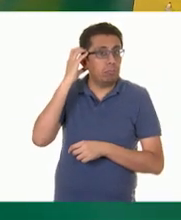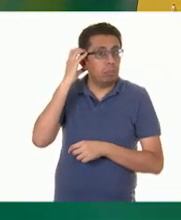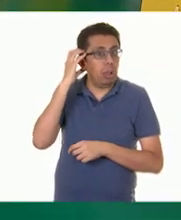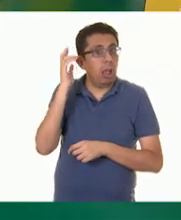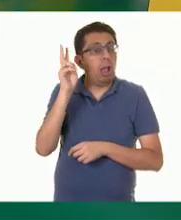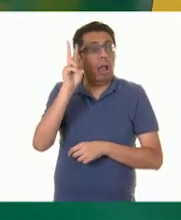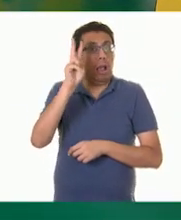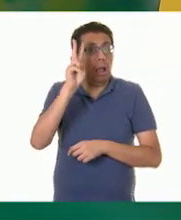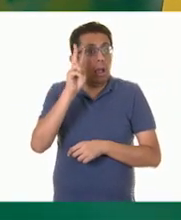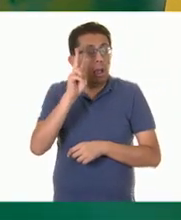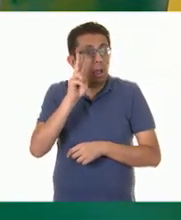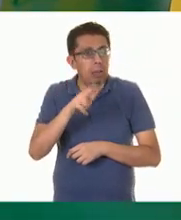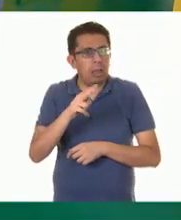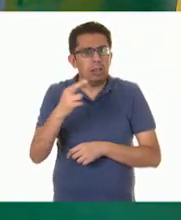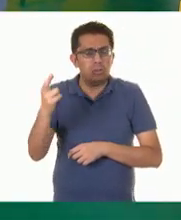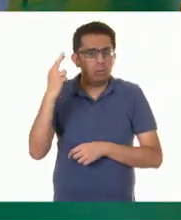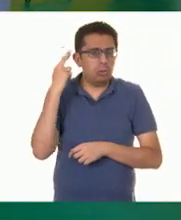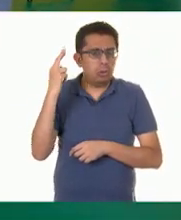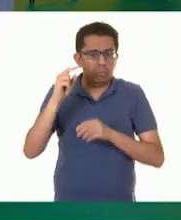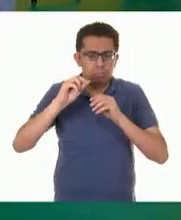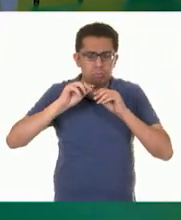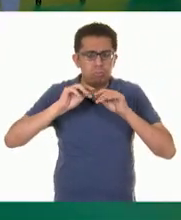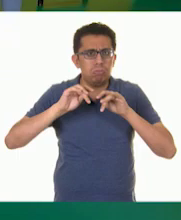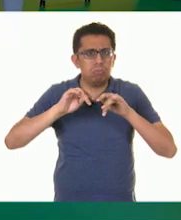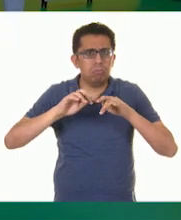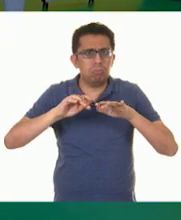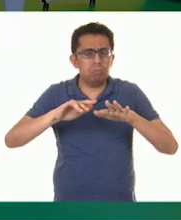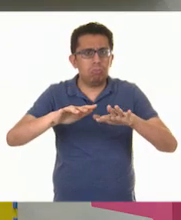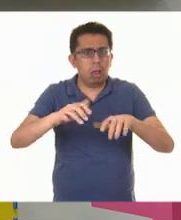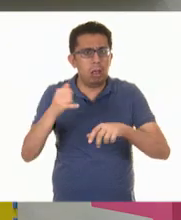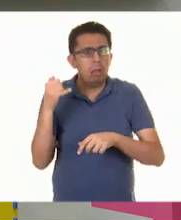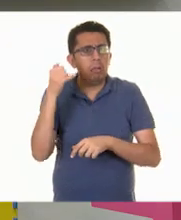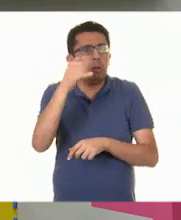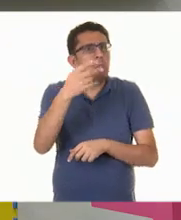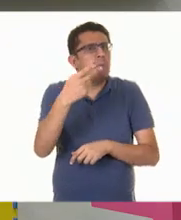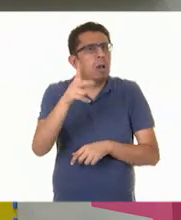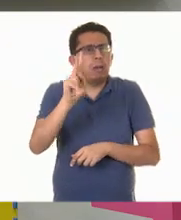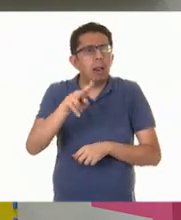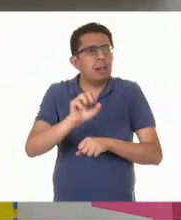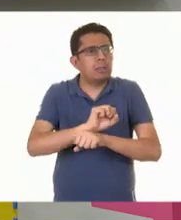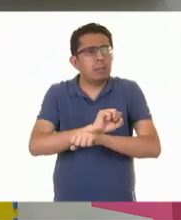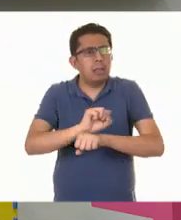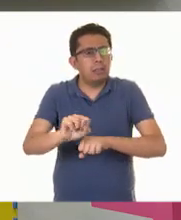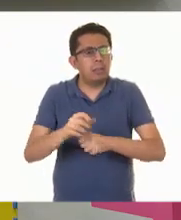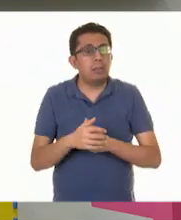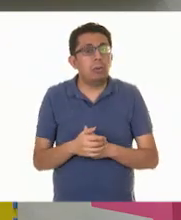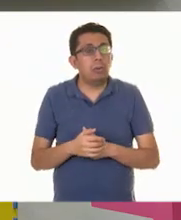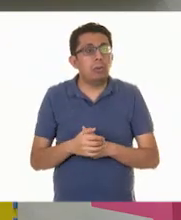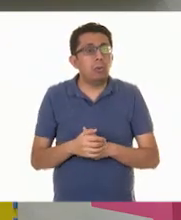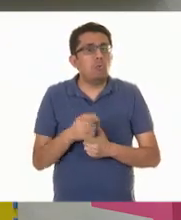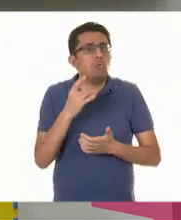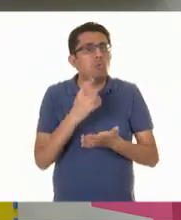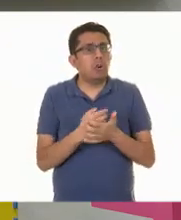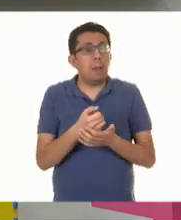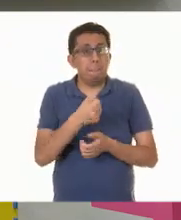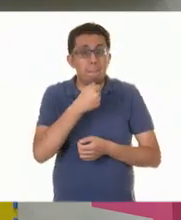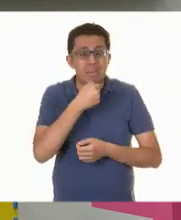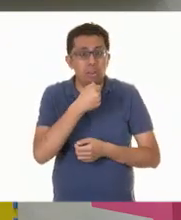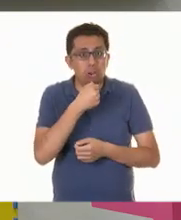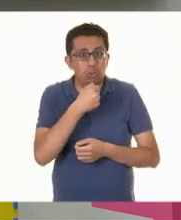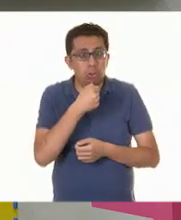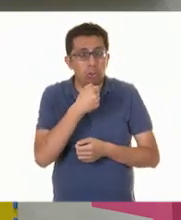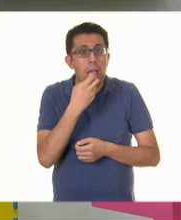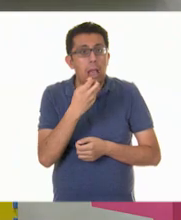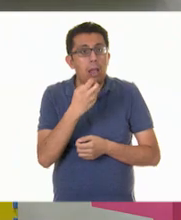muy largo el que tiene que hacer el sonido. Pero a la parte como muy sencillo, solamente nuestro micrófono genera